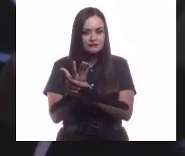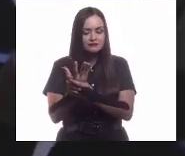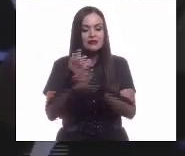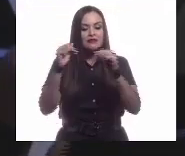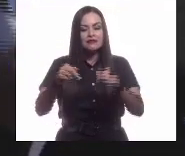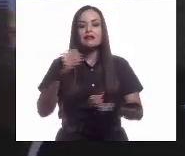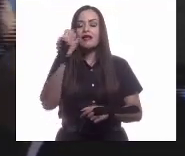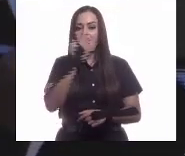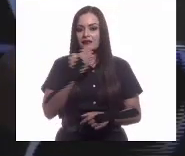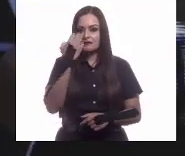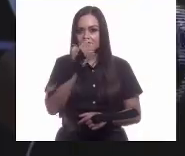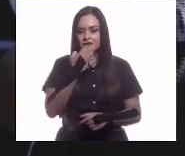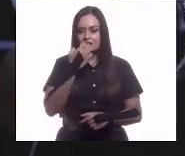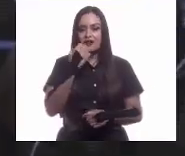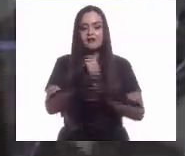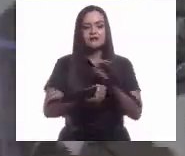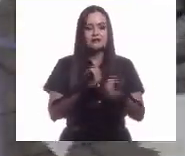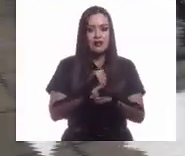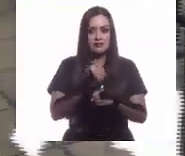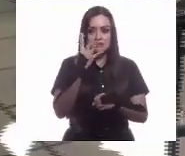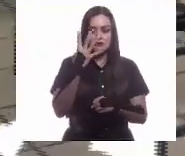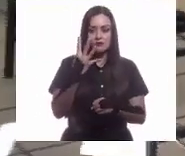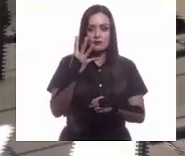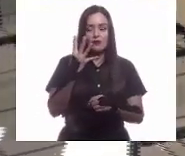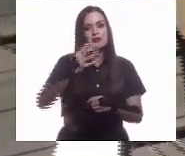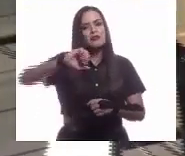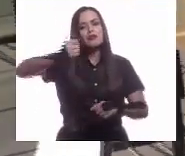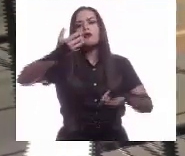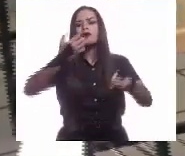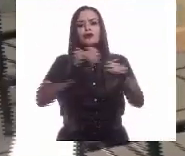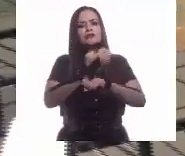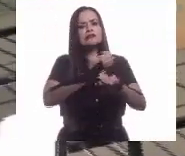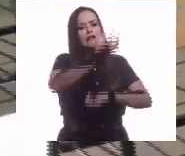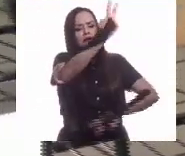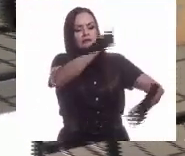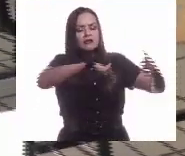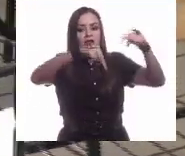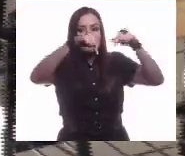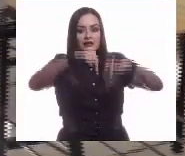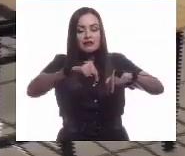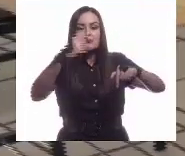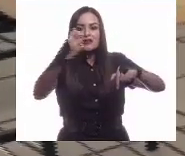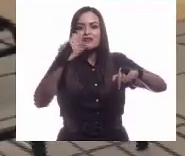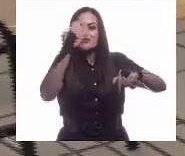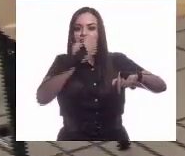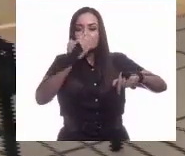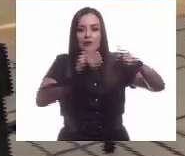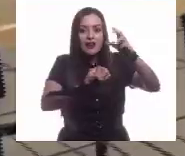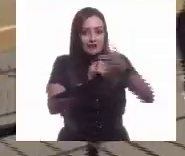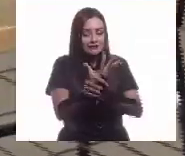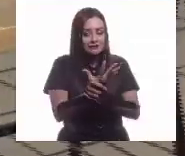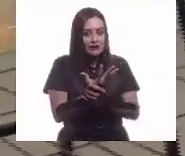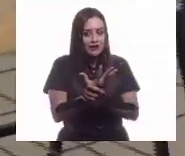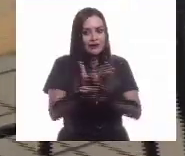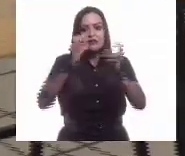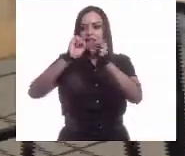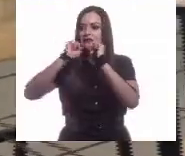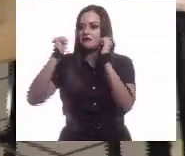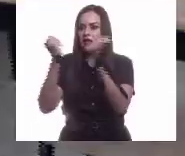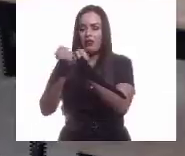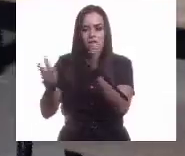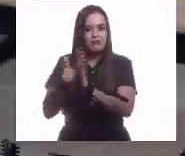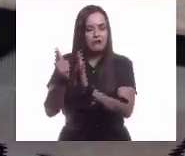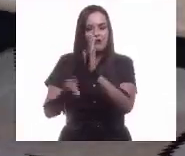educativo en los últimos 4 años, provenientes de otras entidades y atraídas por el mejor futuro que les puede brindar